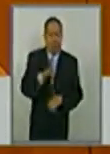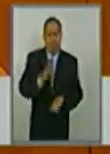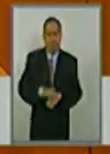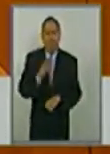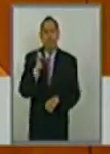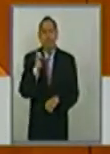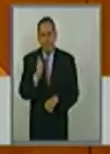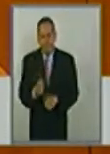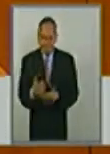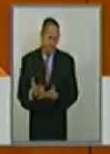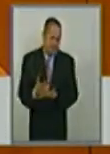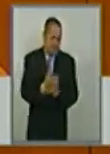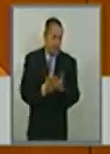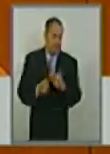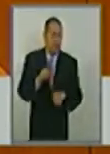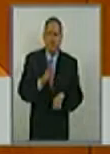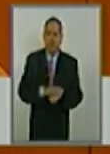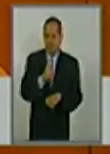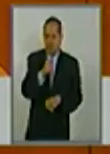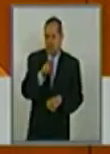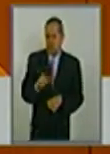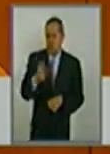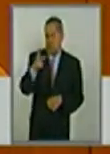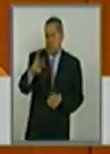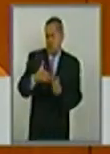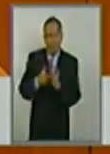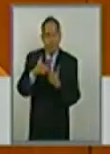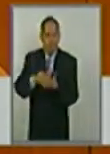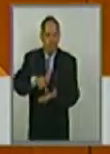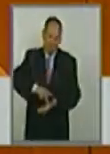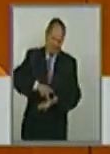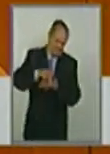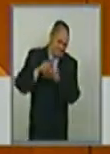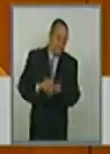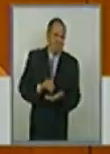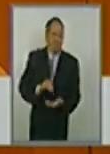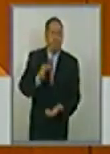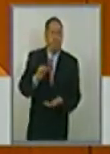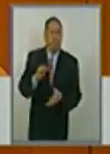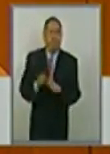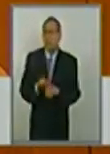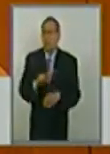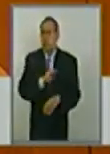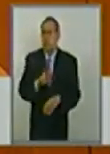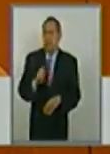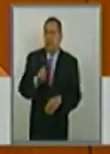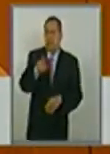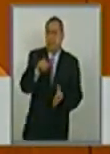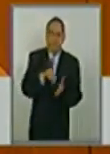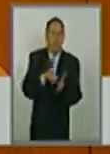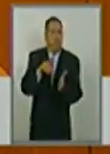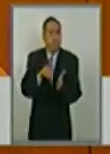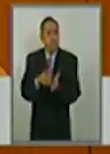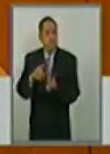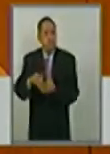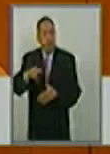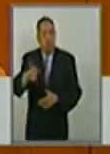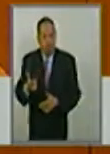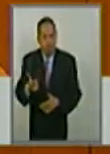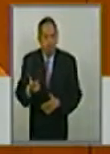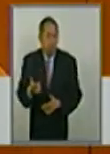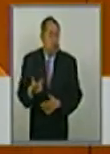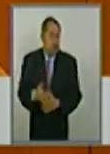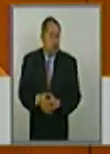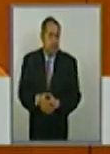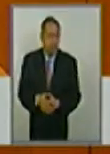se traduce en 1.8 millones de toneladas, equivalente a 38 mil millones de pesos.